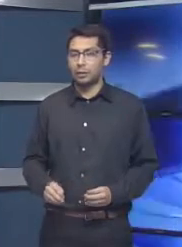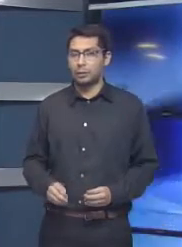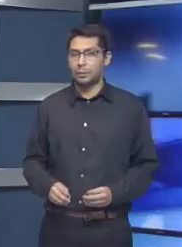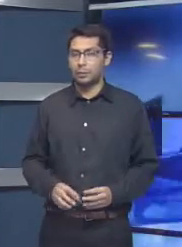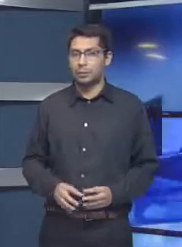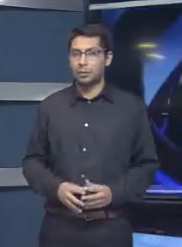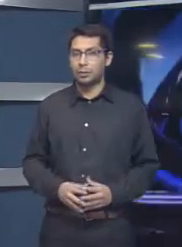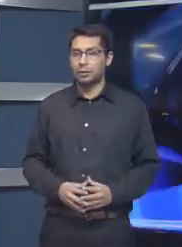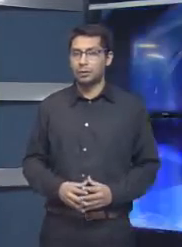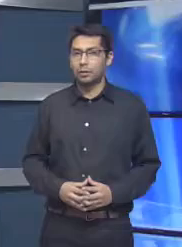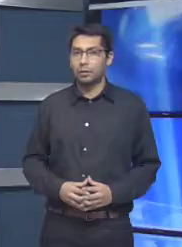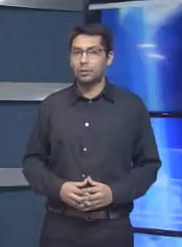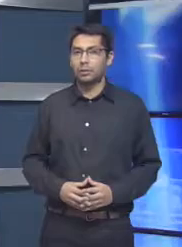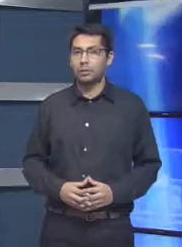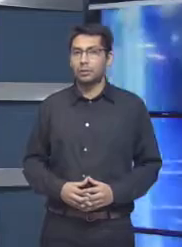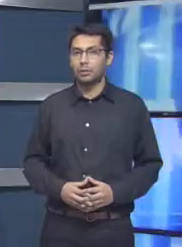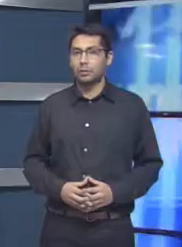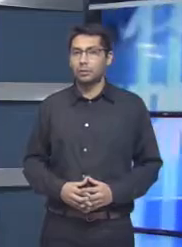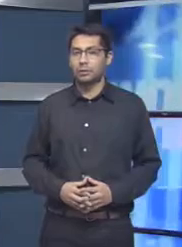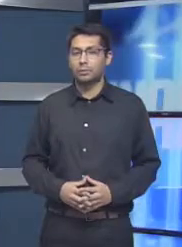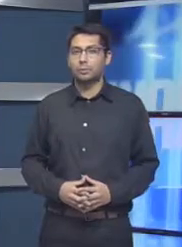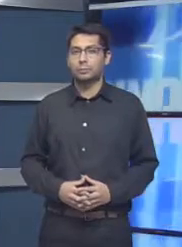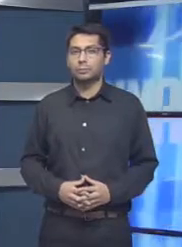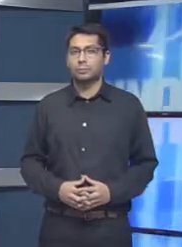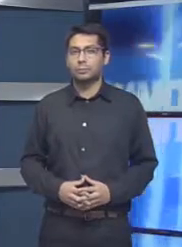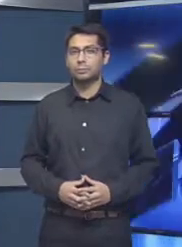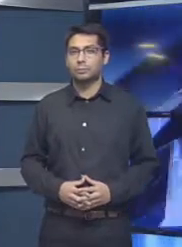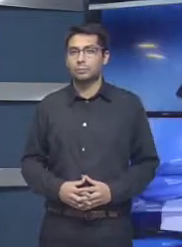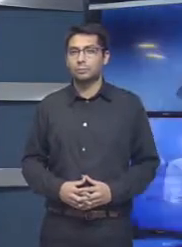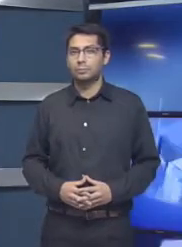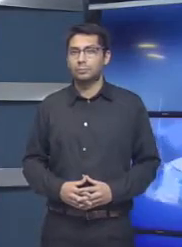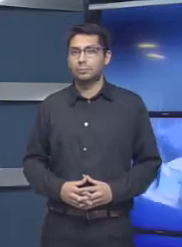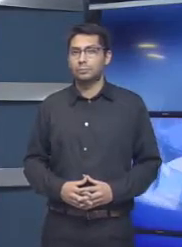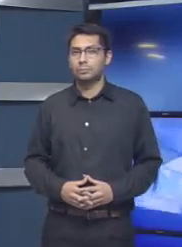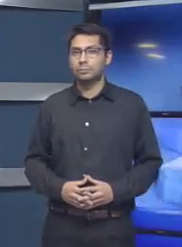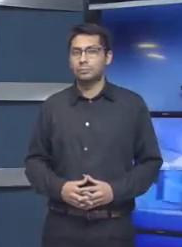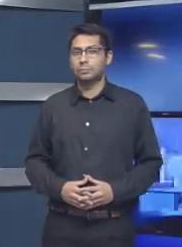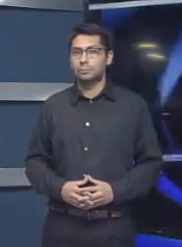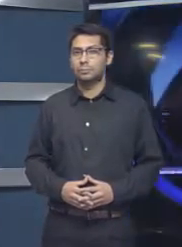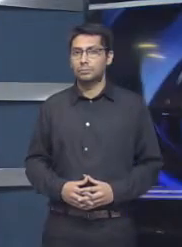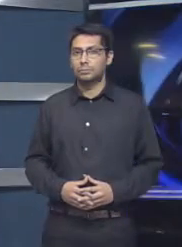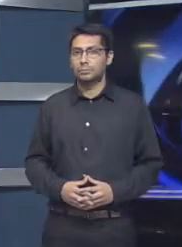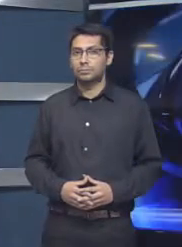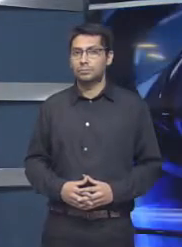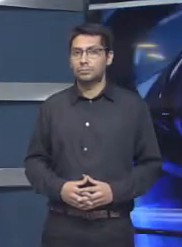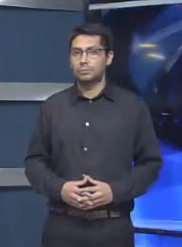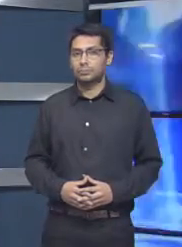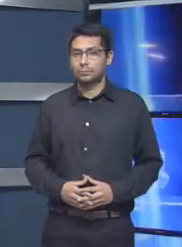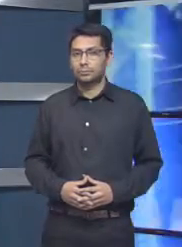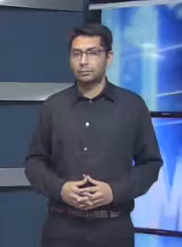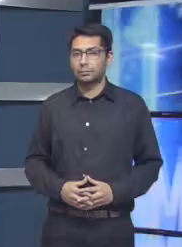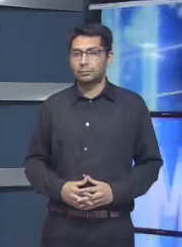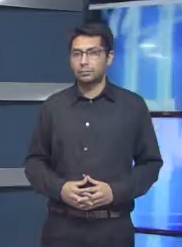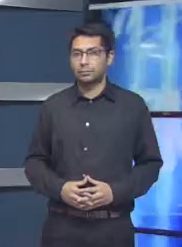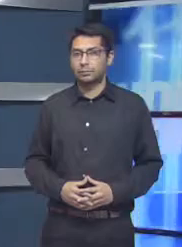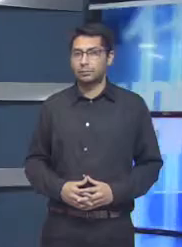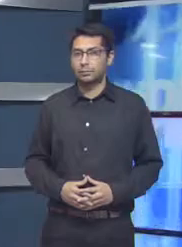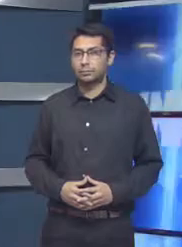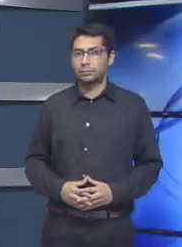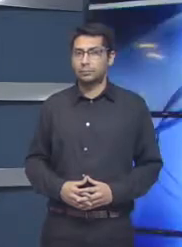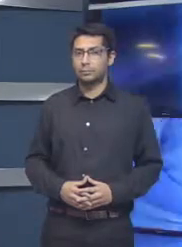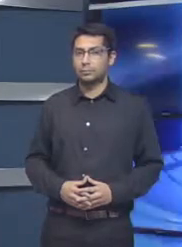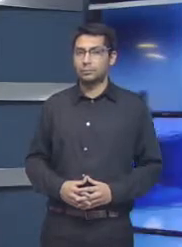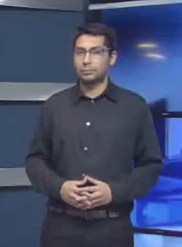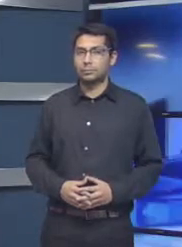día, justamente? No, hoy el sistema depende del banco, pero por lo general en la tarjeta de